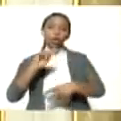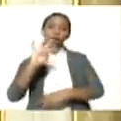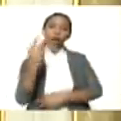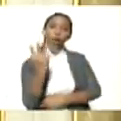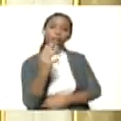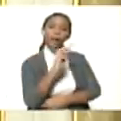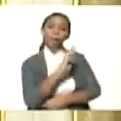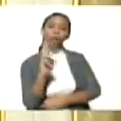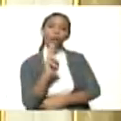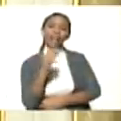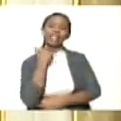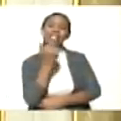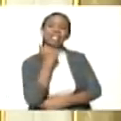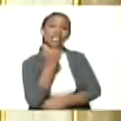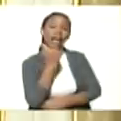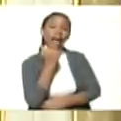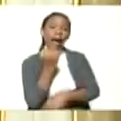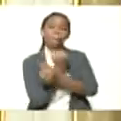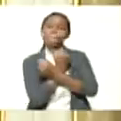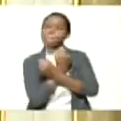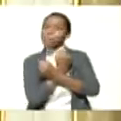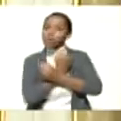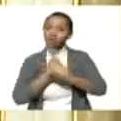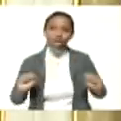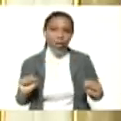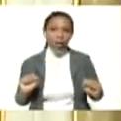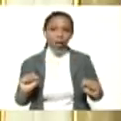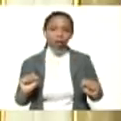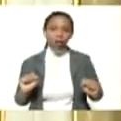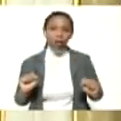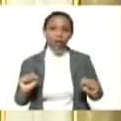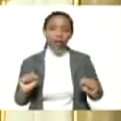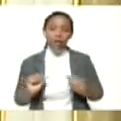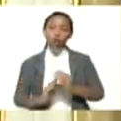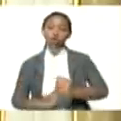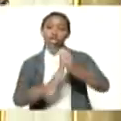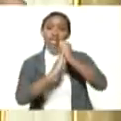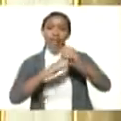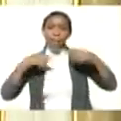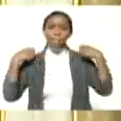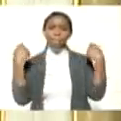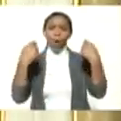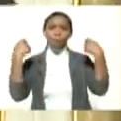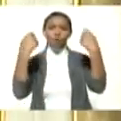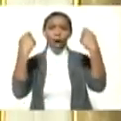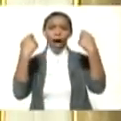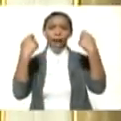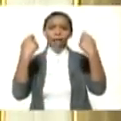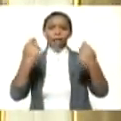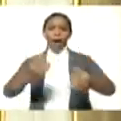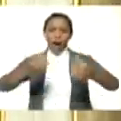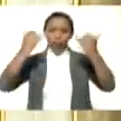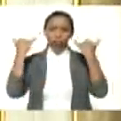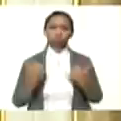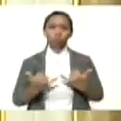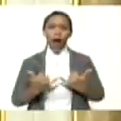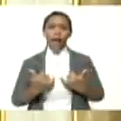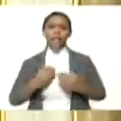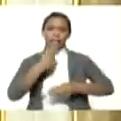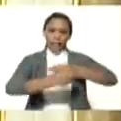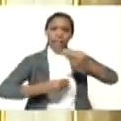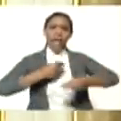República, casi que hacía imposible que un líder popular auténtico y progresista